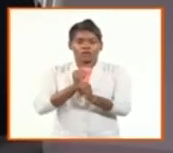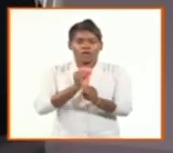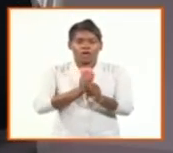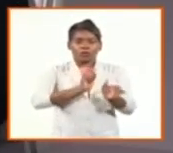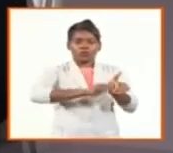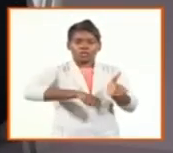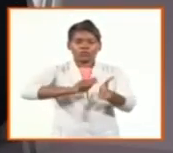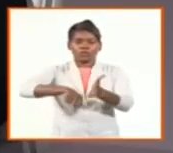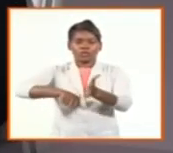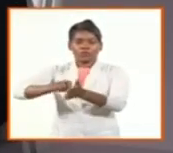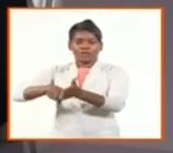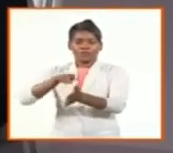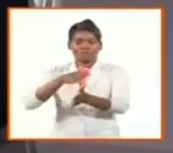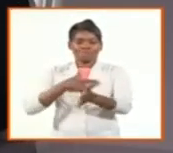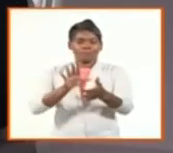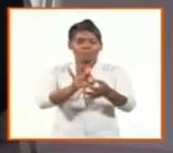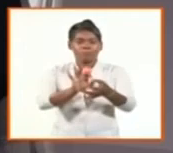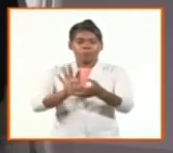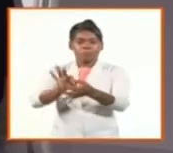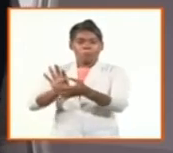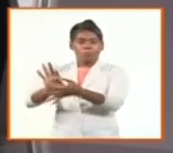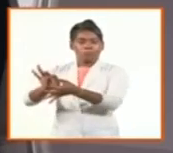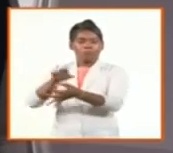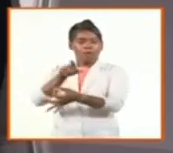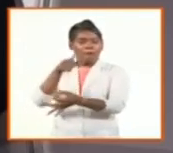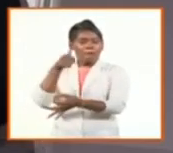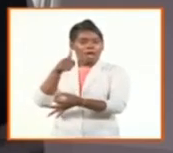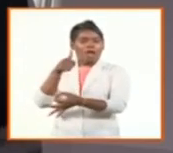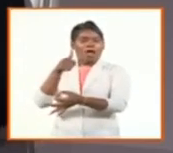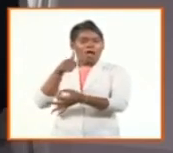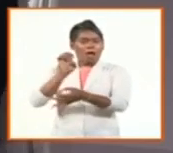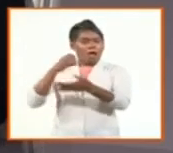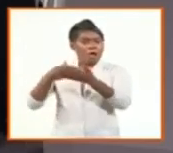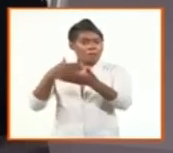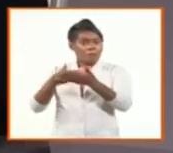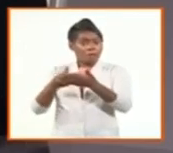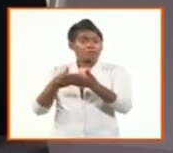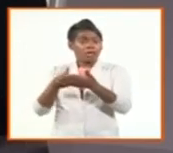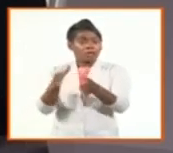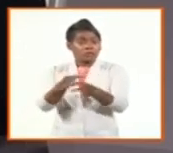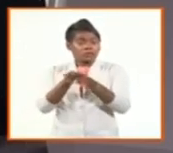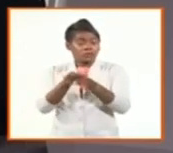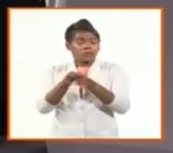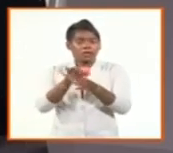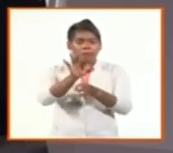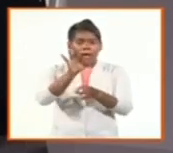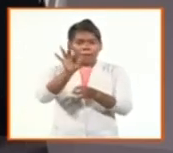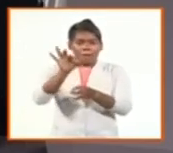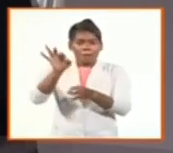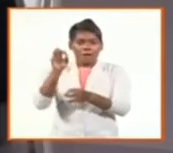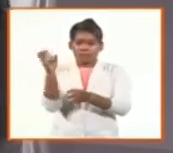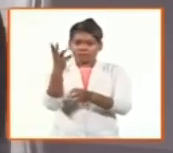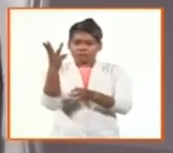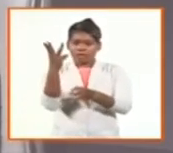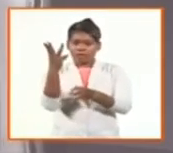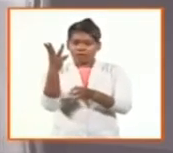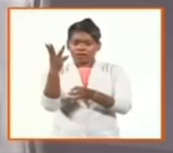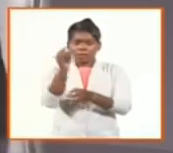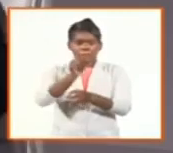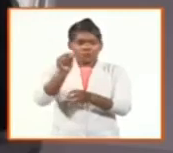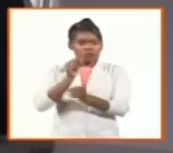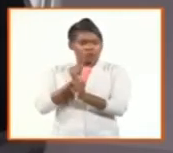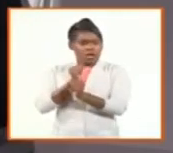trabajando, esos trabajadores por cuenta propia que tienen más de tres trabajadores contratados, pues van a reconvertirse en una micro, pequeña y mediana empresa o una